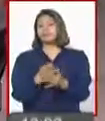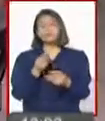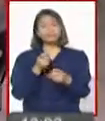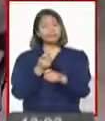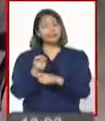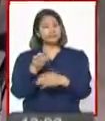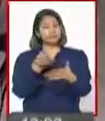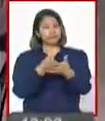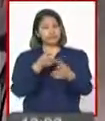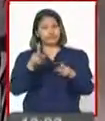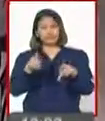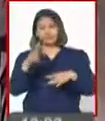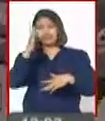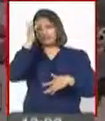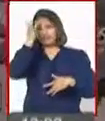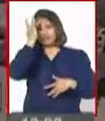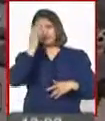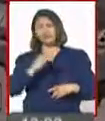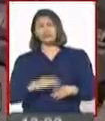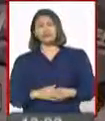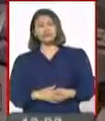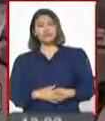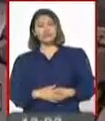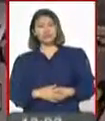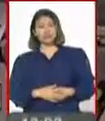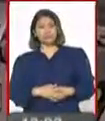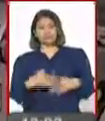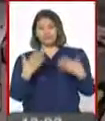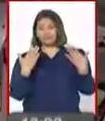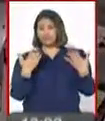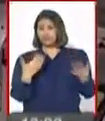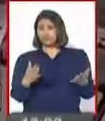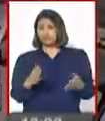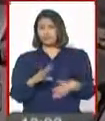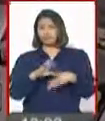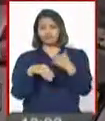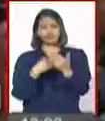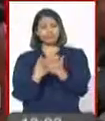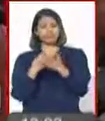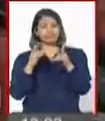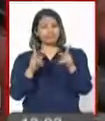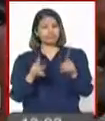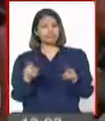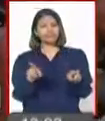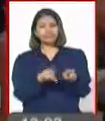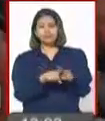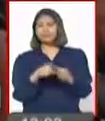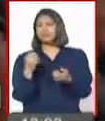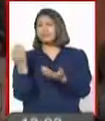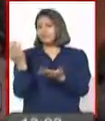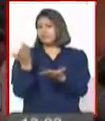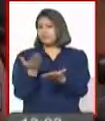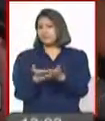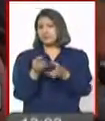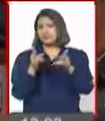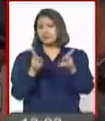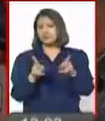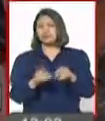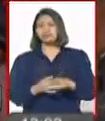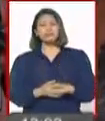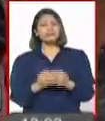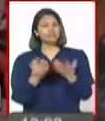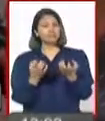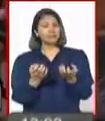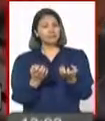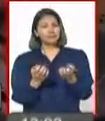perjuicio, ¿no? Para los mismos internos que están adentro, para la misma gente que viene de afuera,